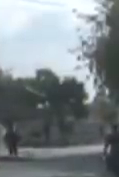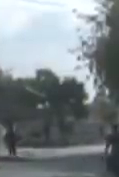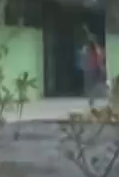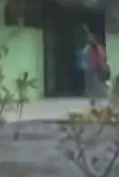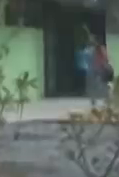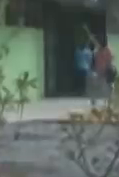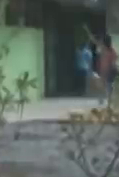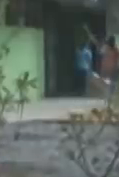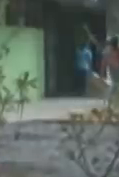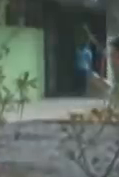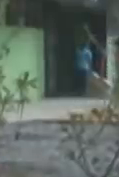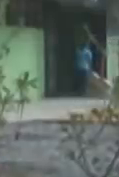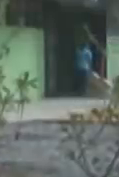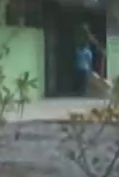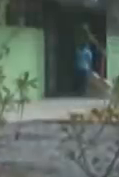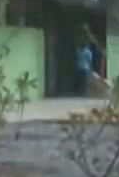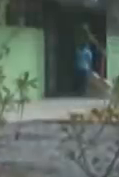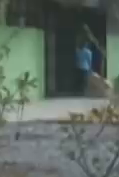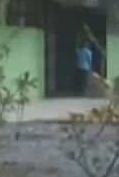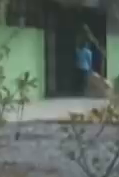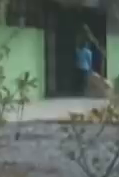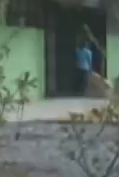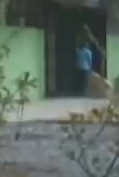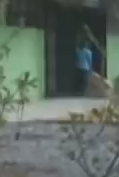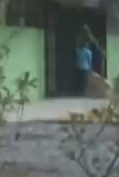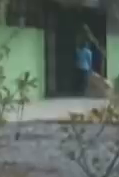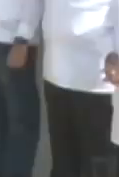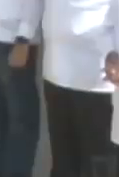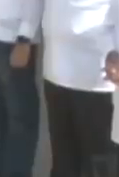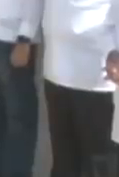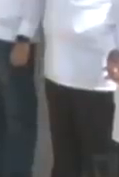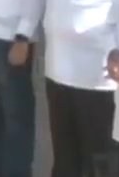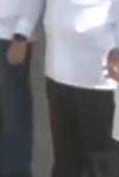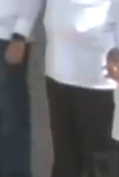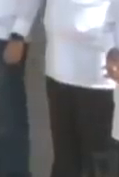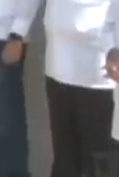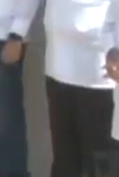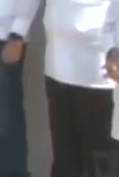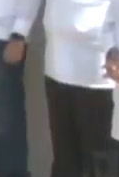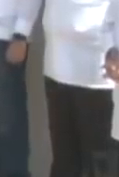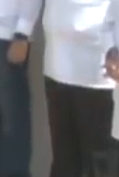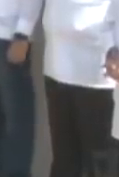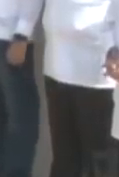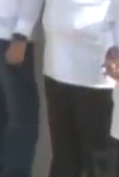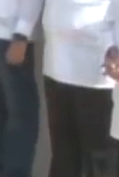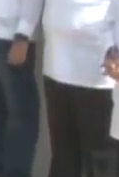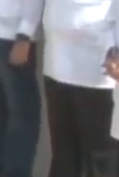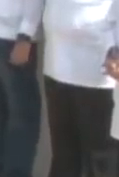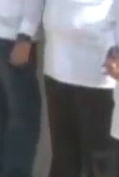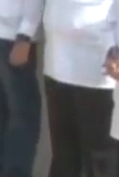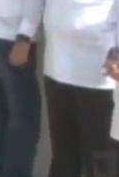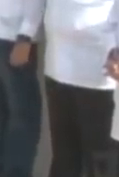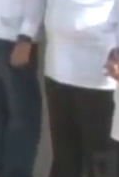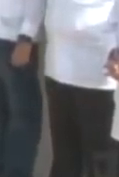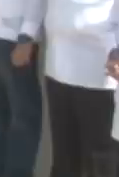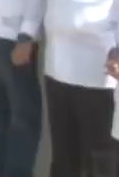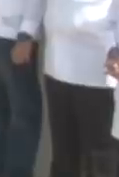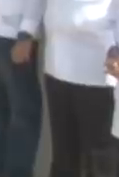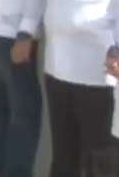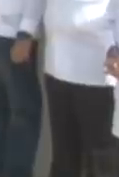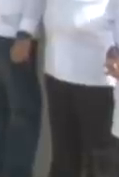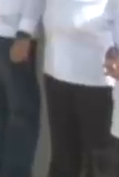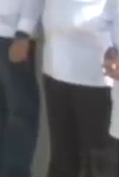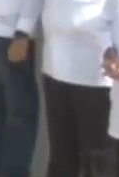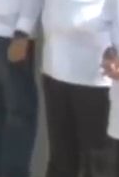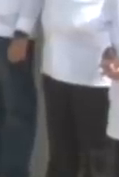doctor Daniel Camejo, donde tenemos una sede de oftalmología de